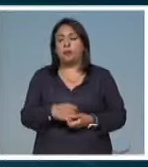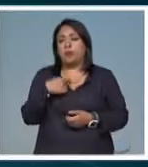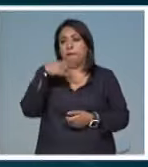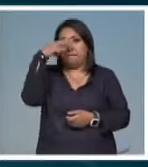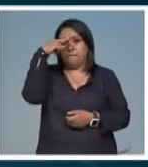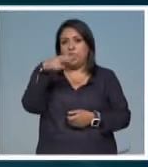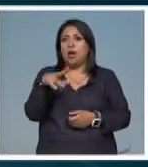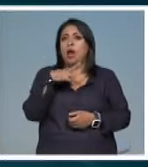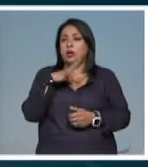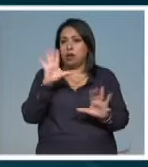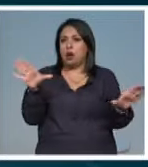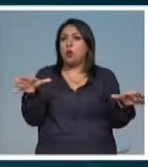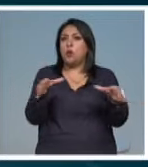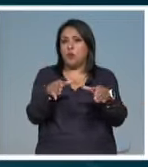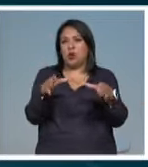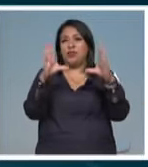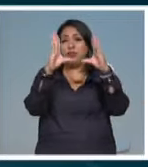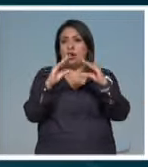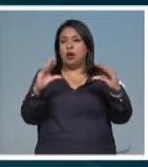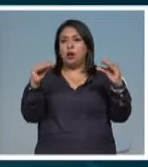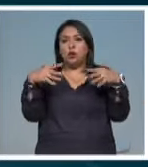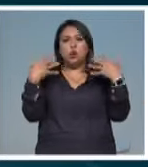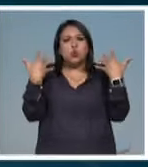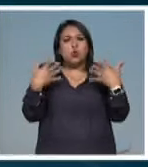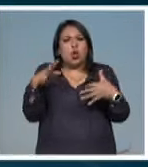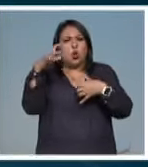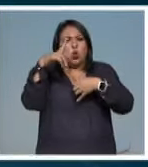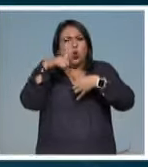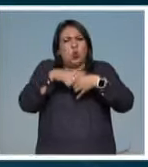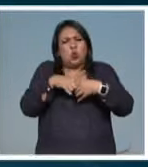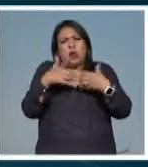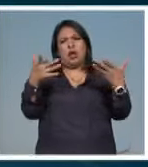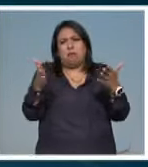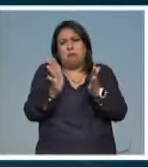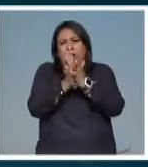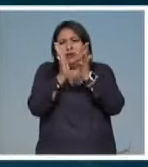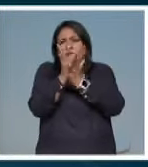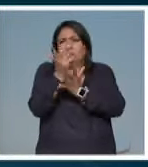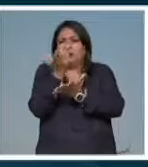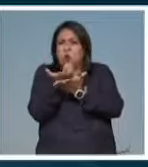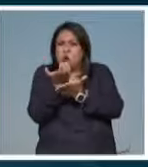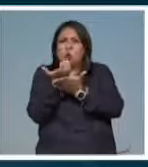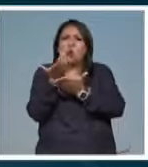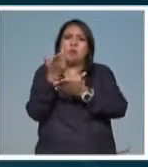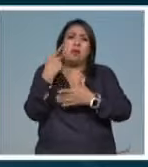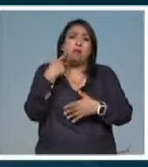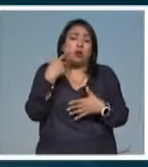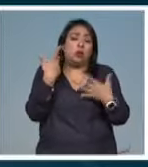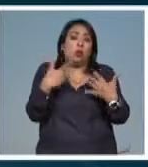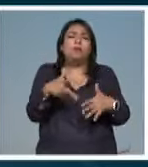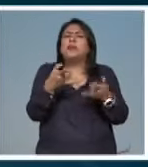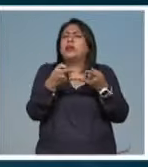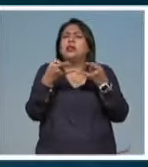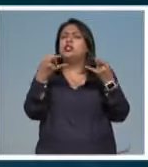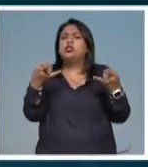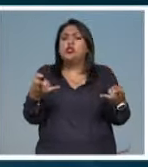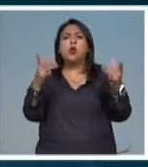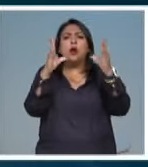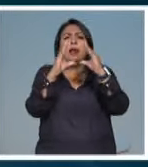México cuenta con una comunidad libanesa de enorme riqueza cultural y presencia económica y política. ¿Cuál es la historia de